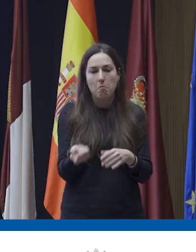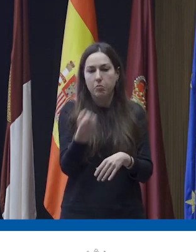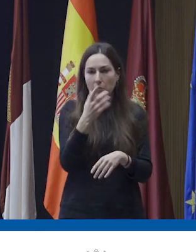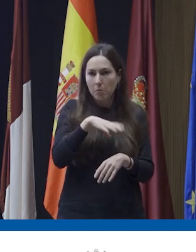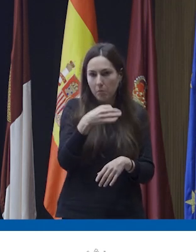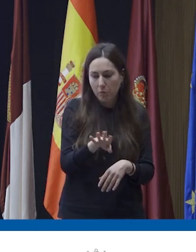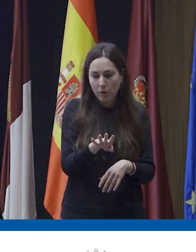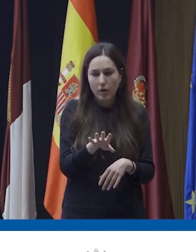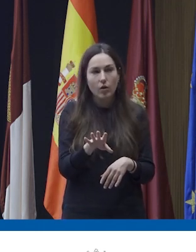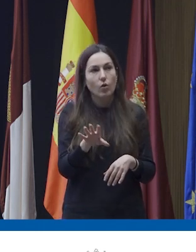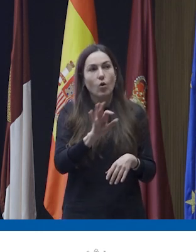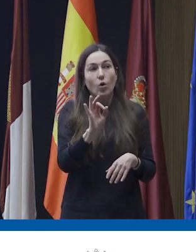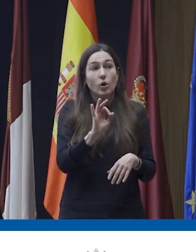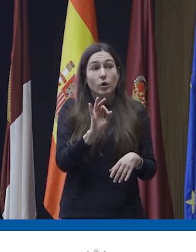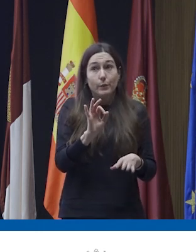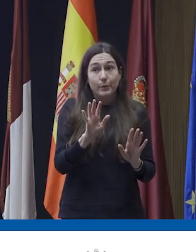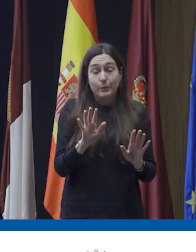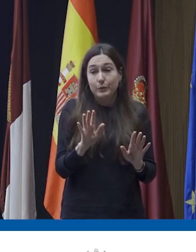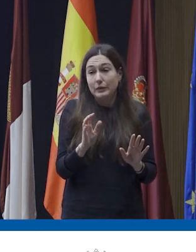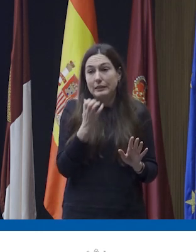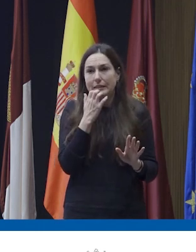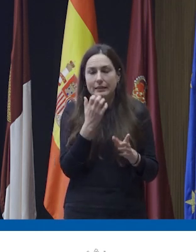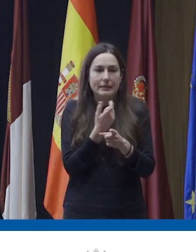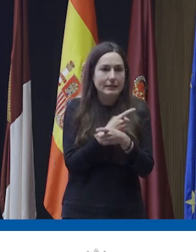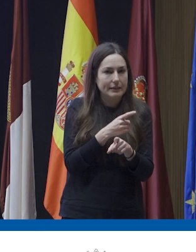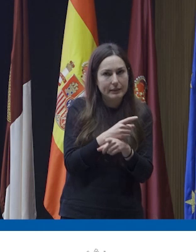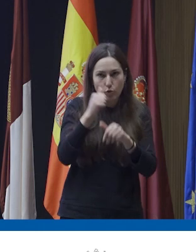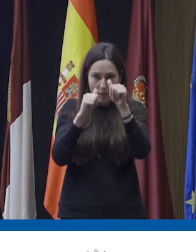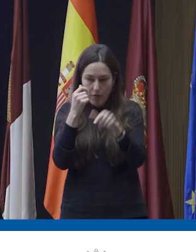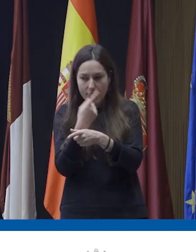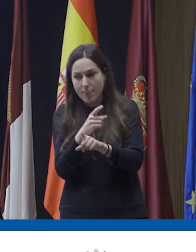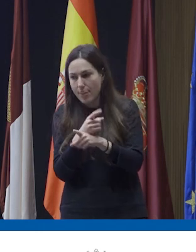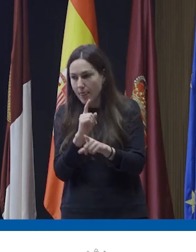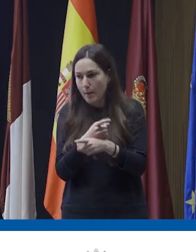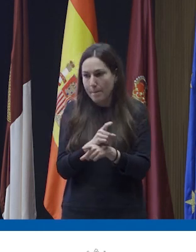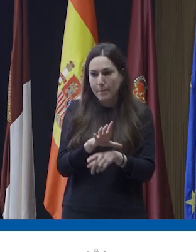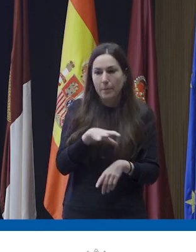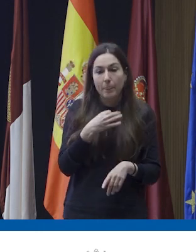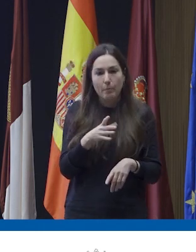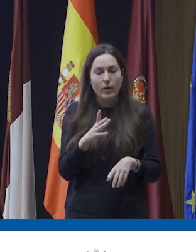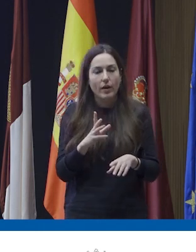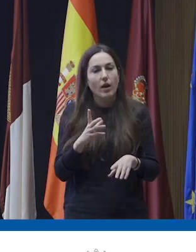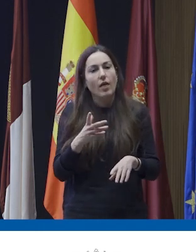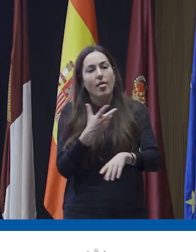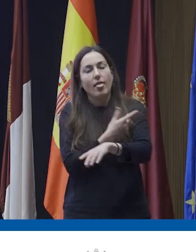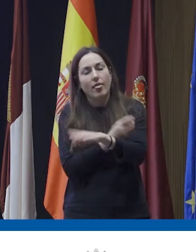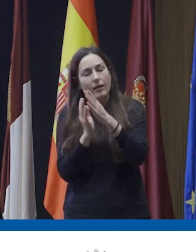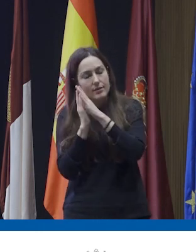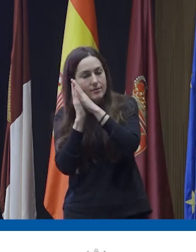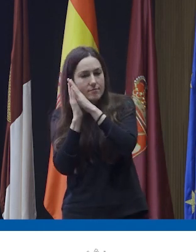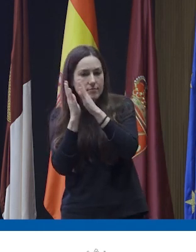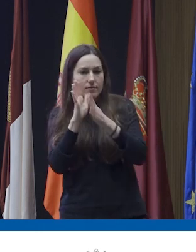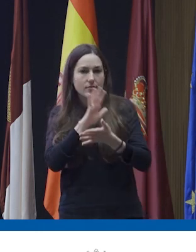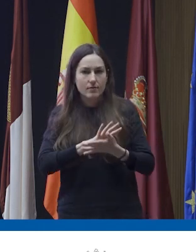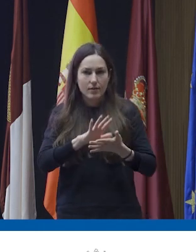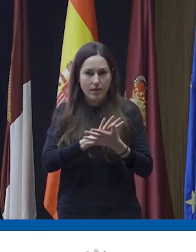o a pesar de eso, si se encuentra nervioso en el proceso de la cirugía, pues se le puede combinar siempre con la sedación. Entonces, con la sedación el